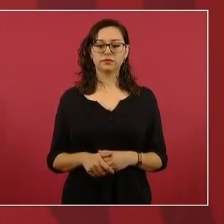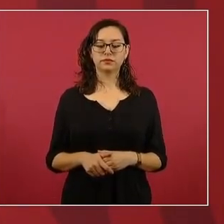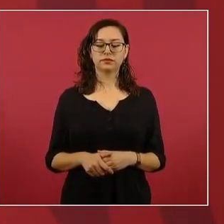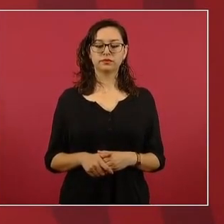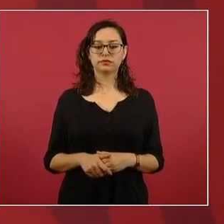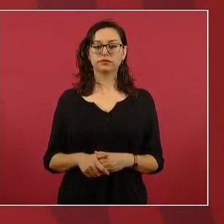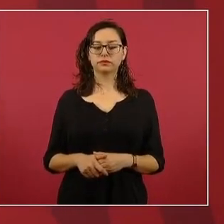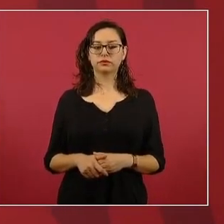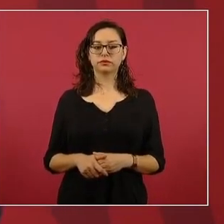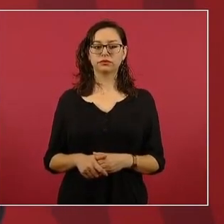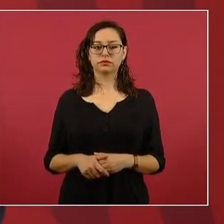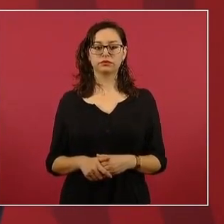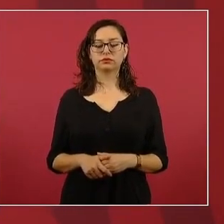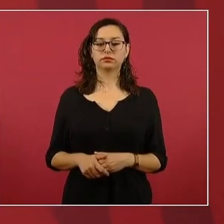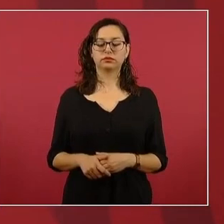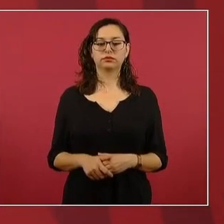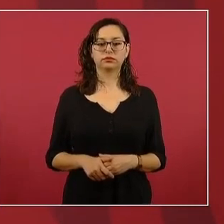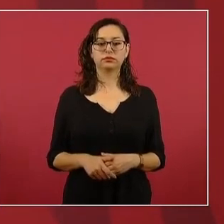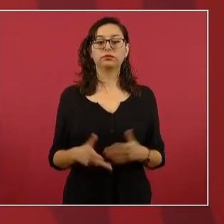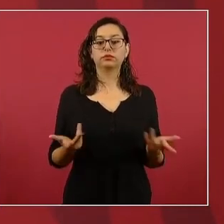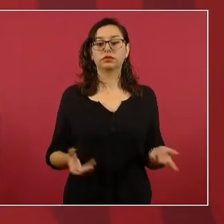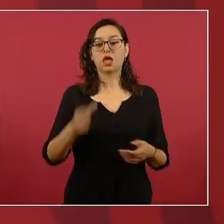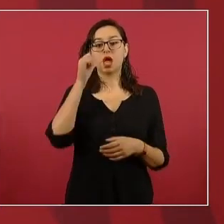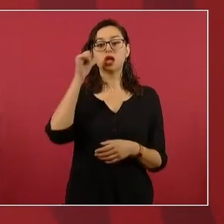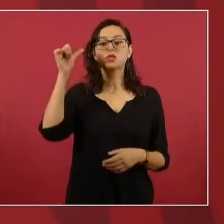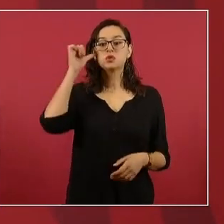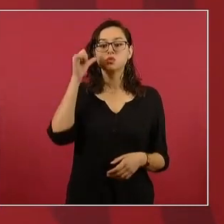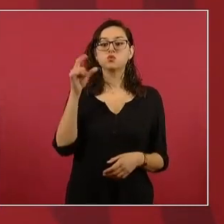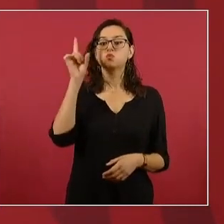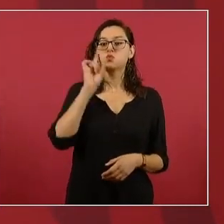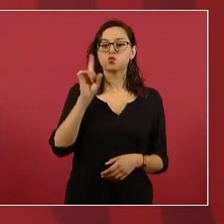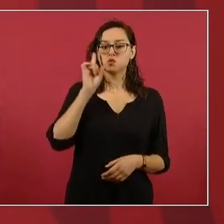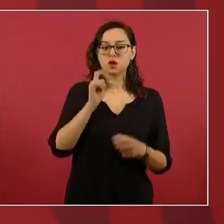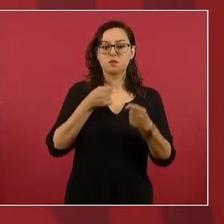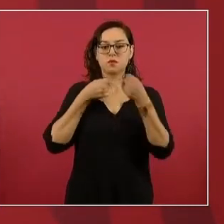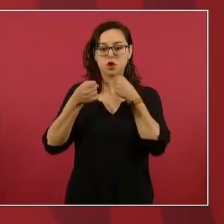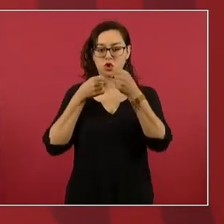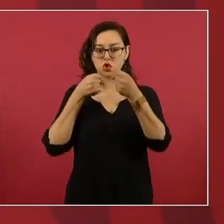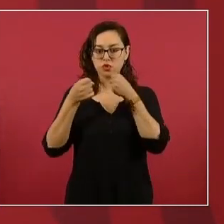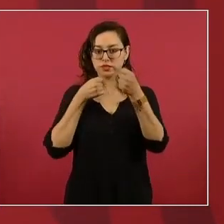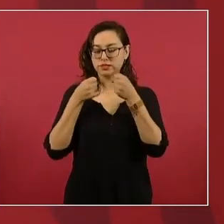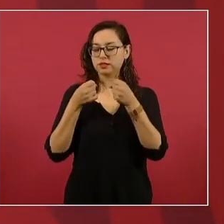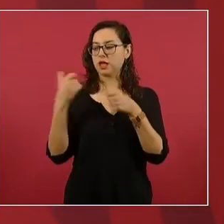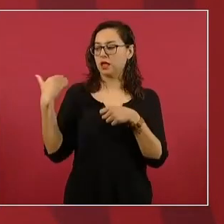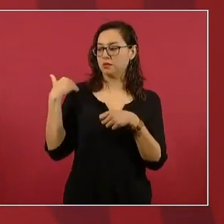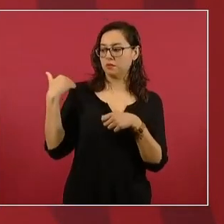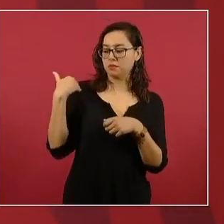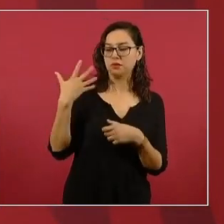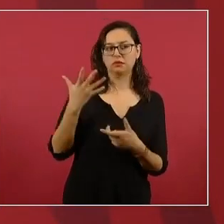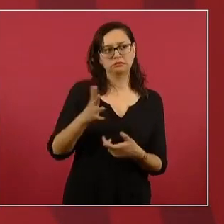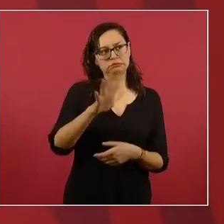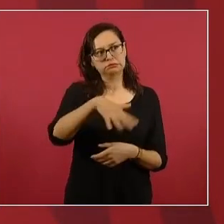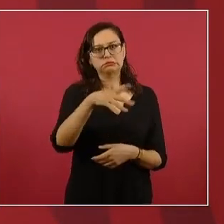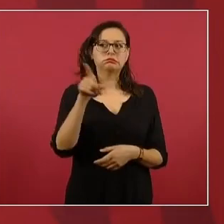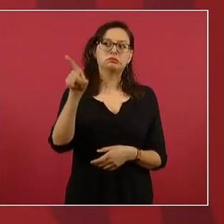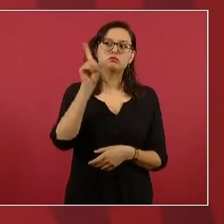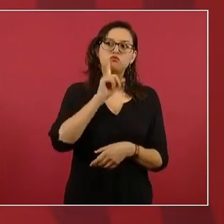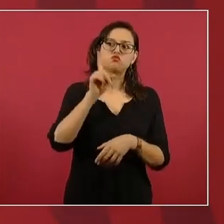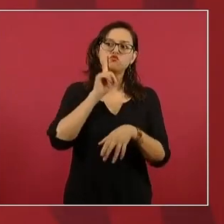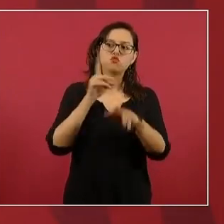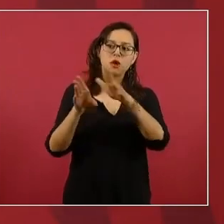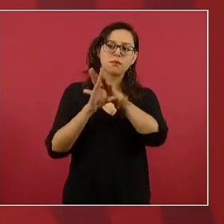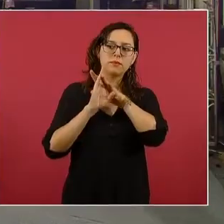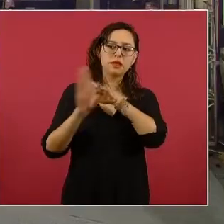de una mujer migrante detenida desde hace 12, 14 años, no sé si está aquí la